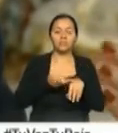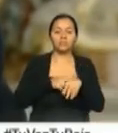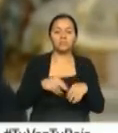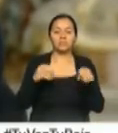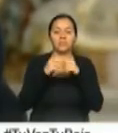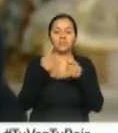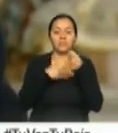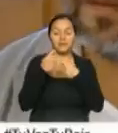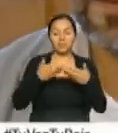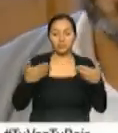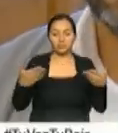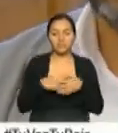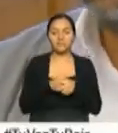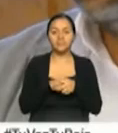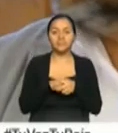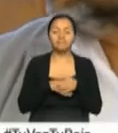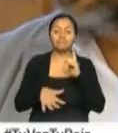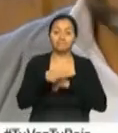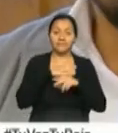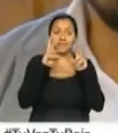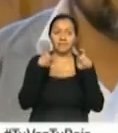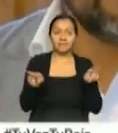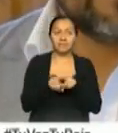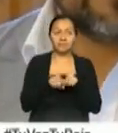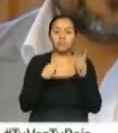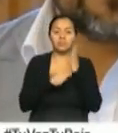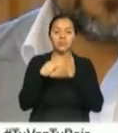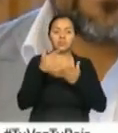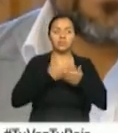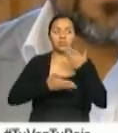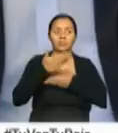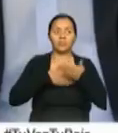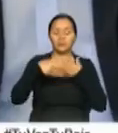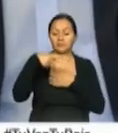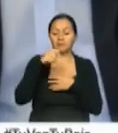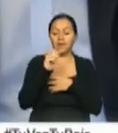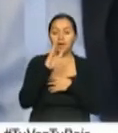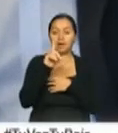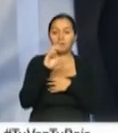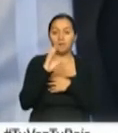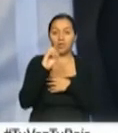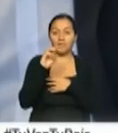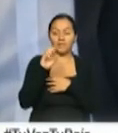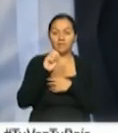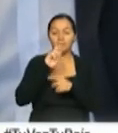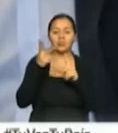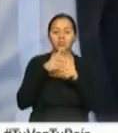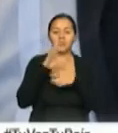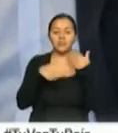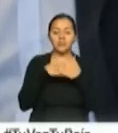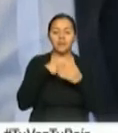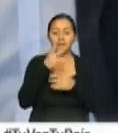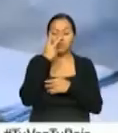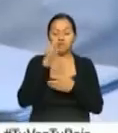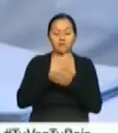nuestras exportaciones. En este contexto se anunció que el ministro de Comercio Exterior, Pablo Campana, estará realizando una segunda gira en noviembre.